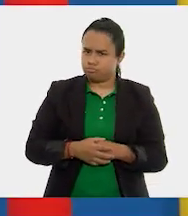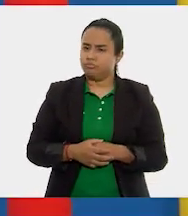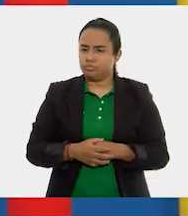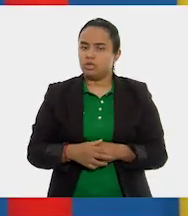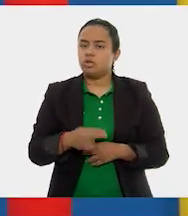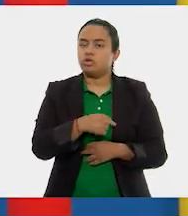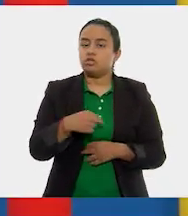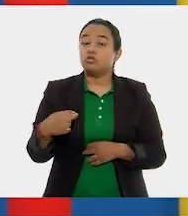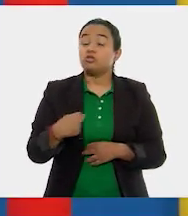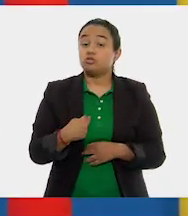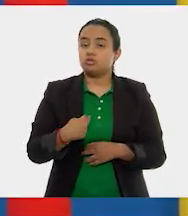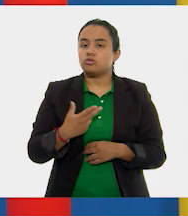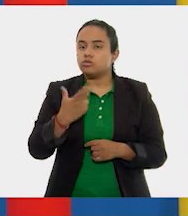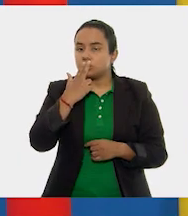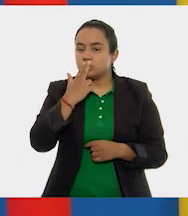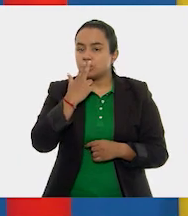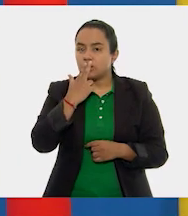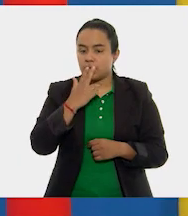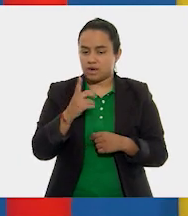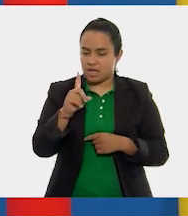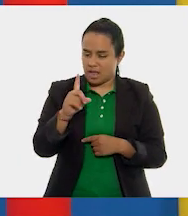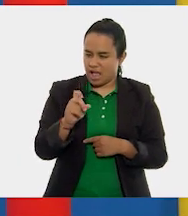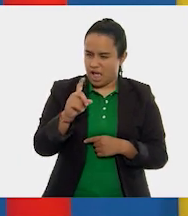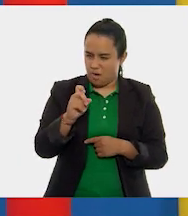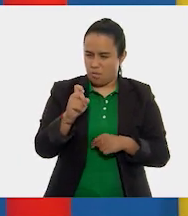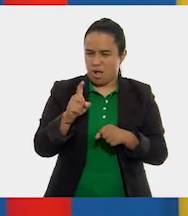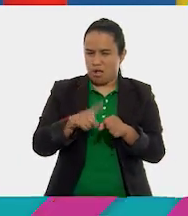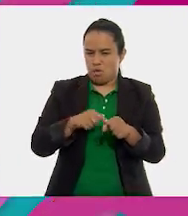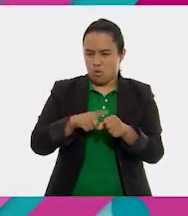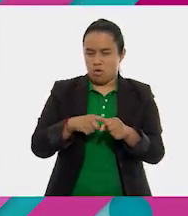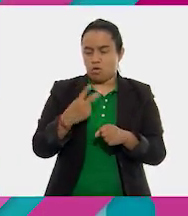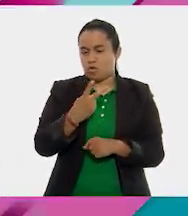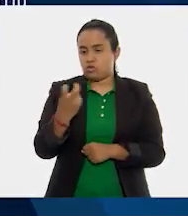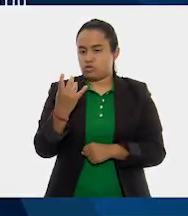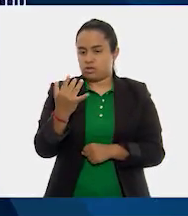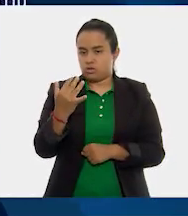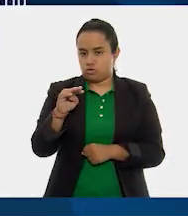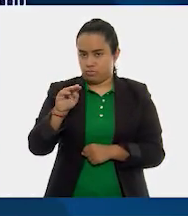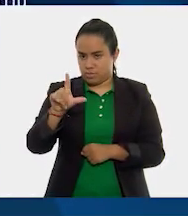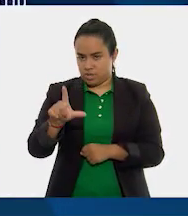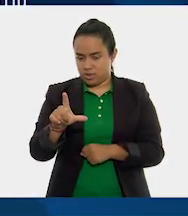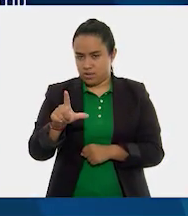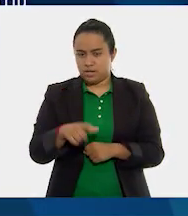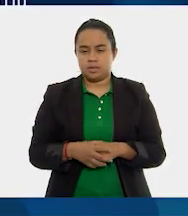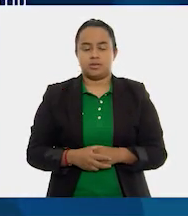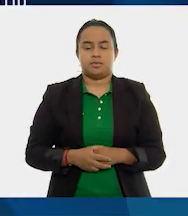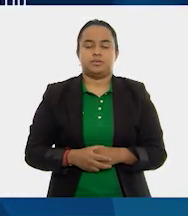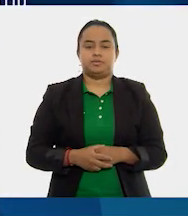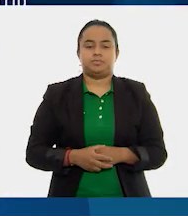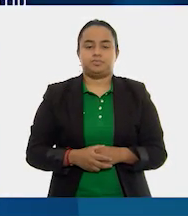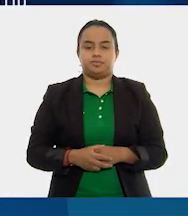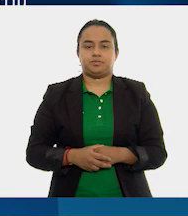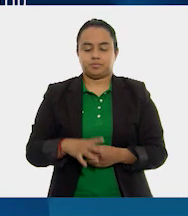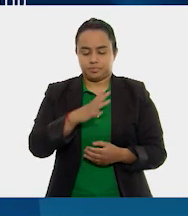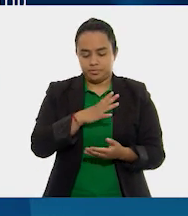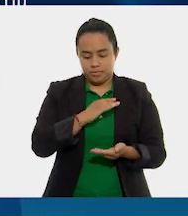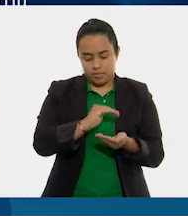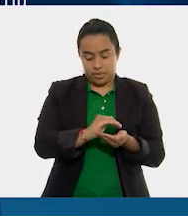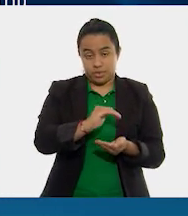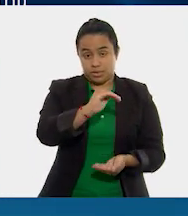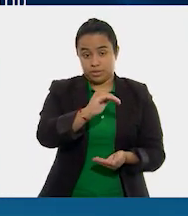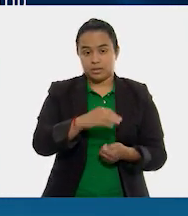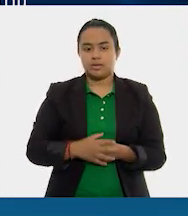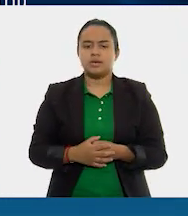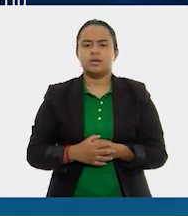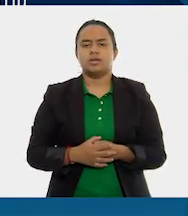vamos a hacer es, vamos a ocupar agua de color, 250 mililitros. Aquí la tenemos en un envase. Exacto.